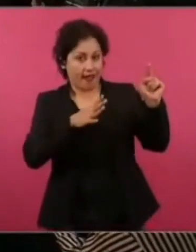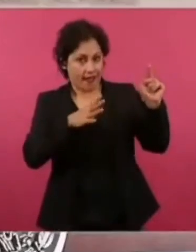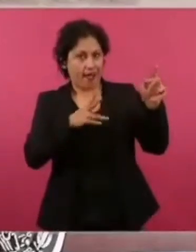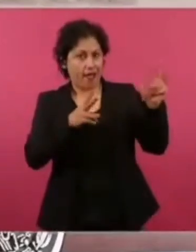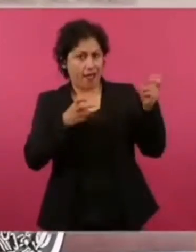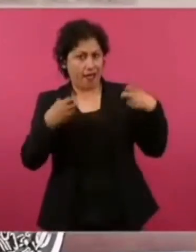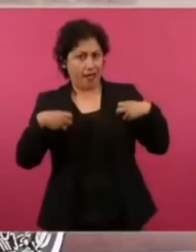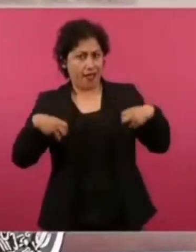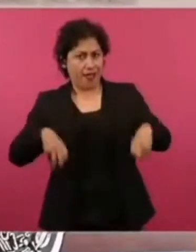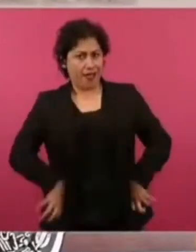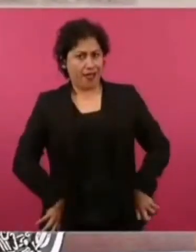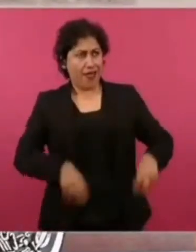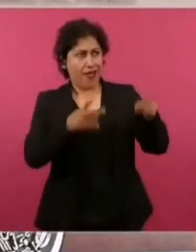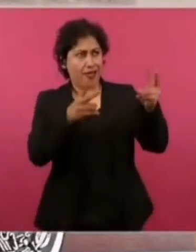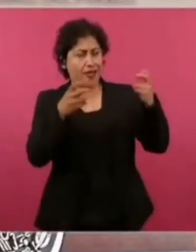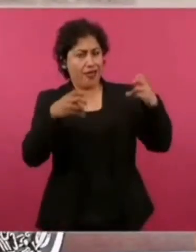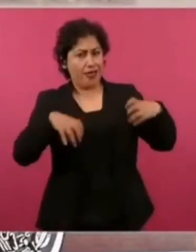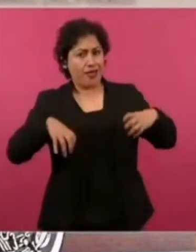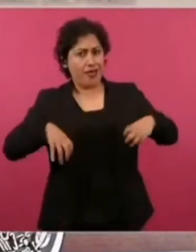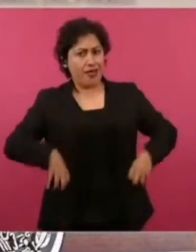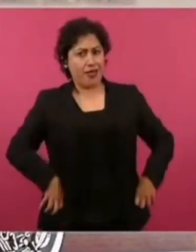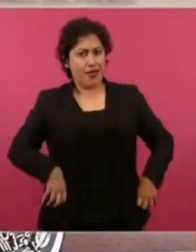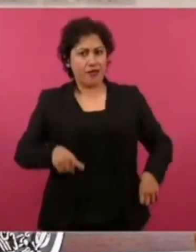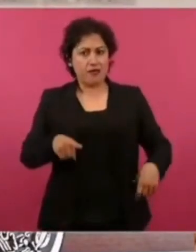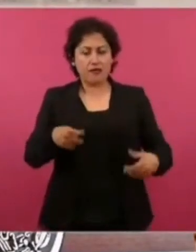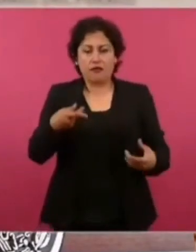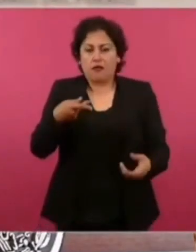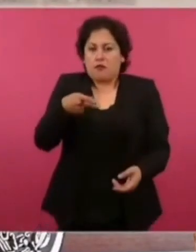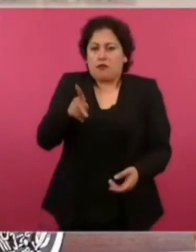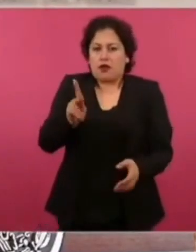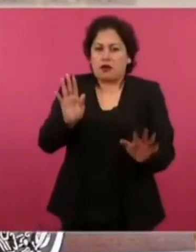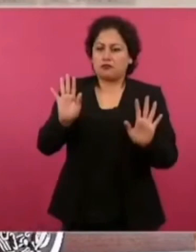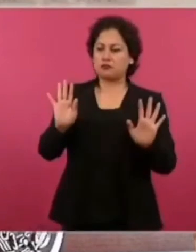no perdían ni siquiera su respetabilidad.